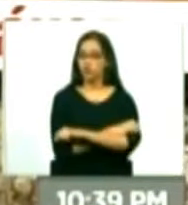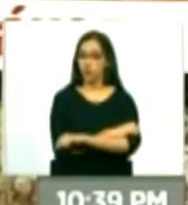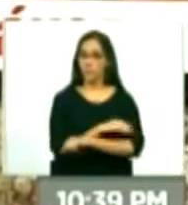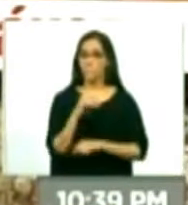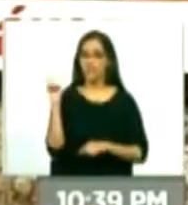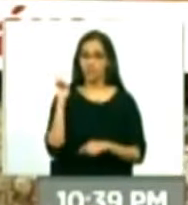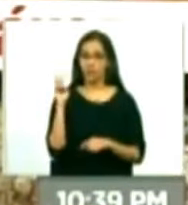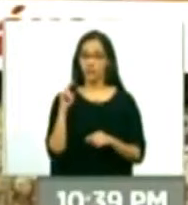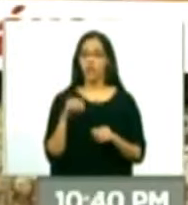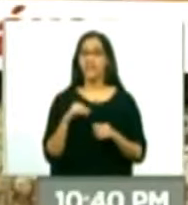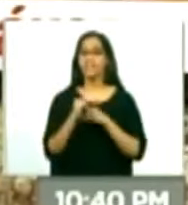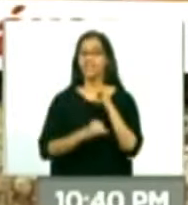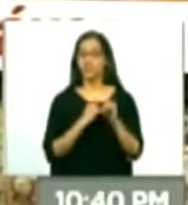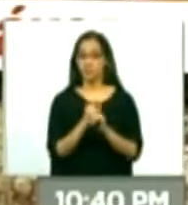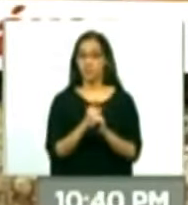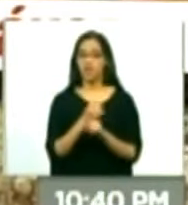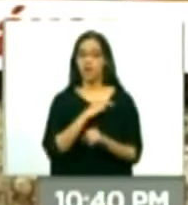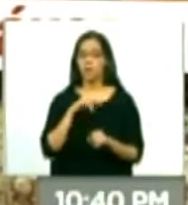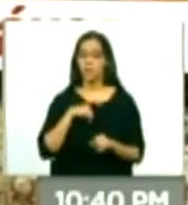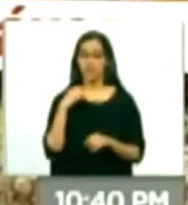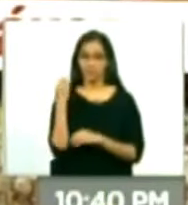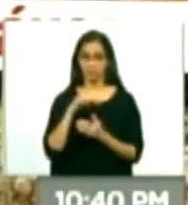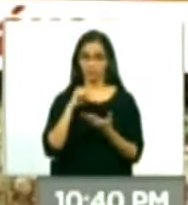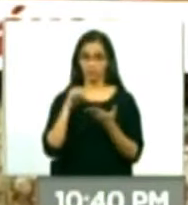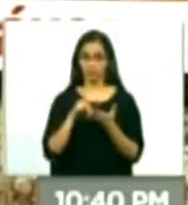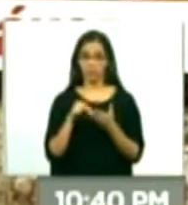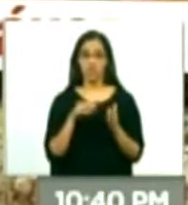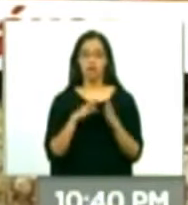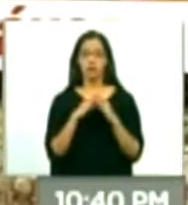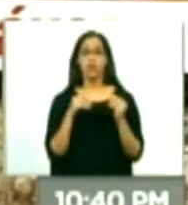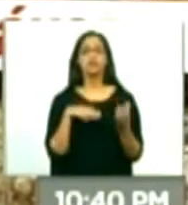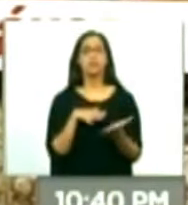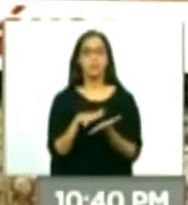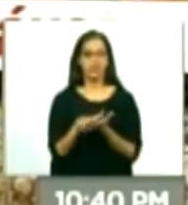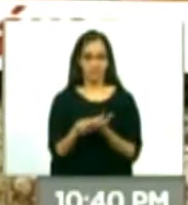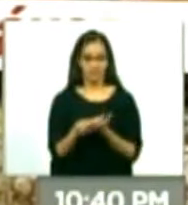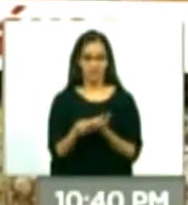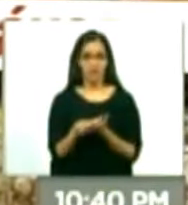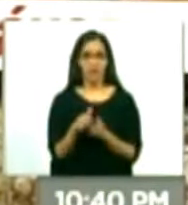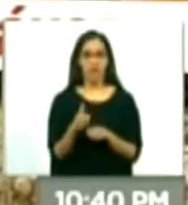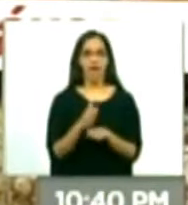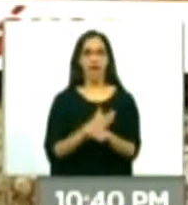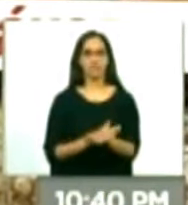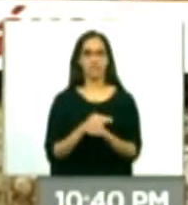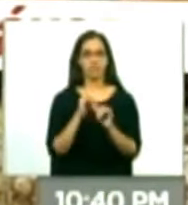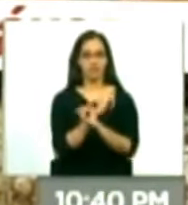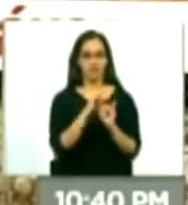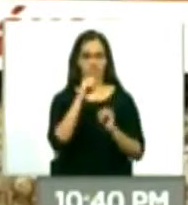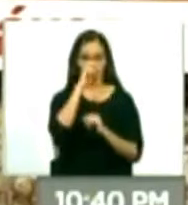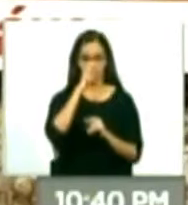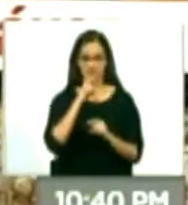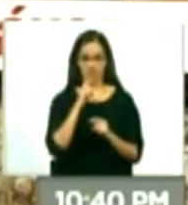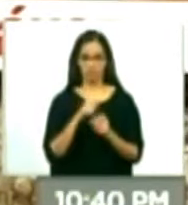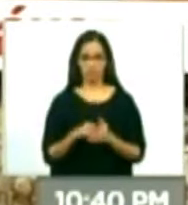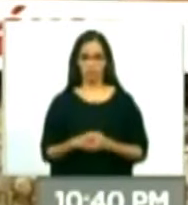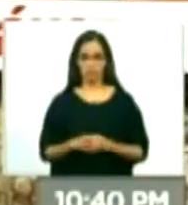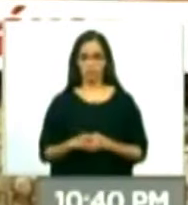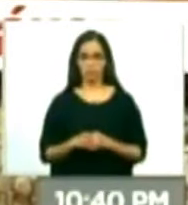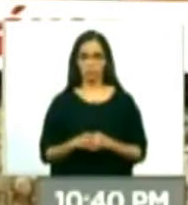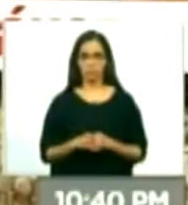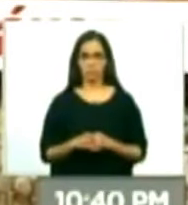miembros de la Asamblea Nacional, pero cree que todo eso sucederá antes de fin de año.